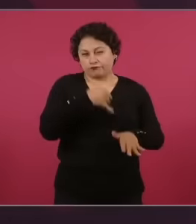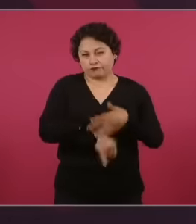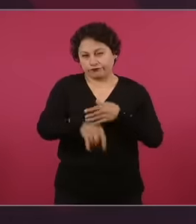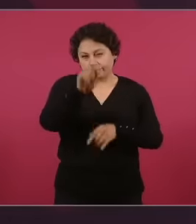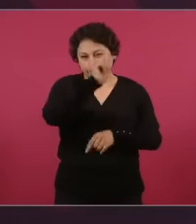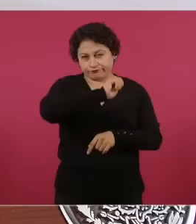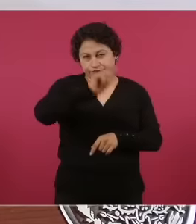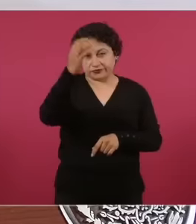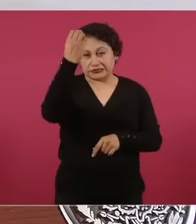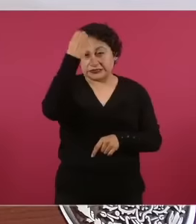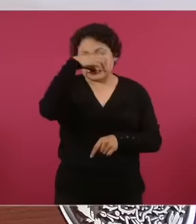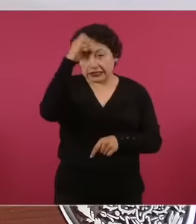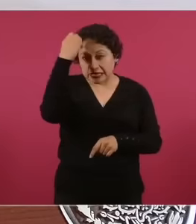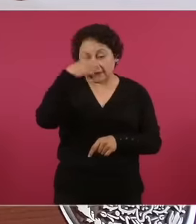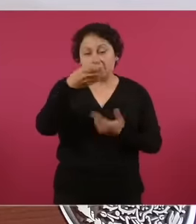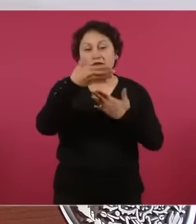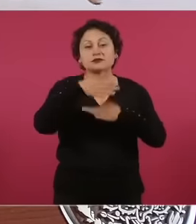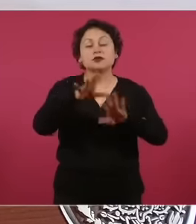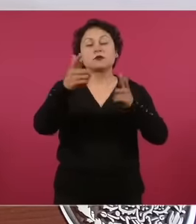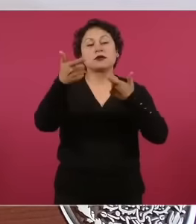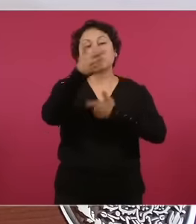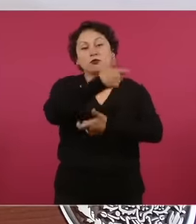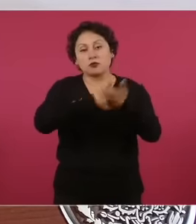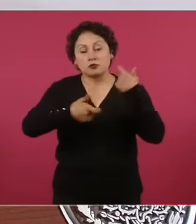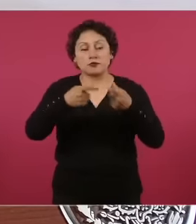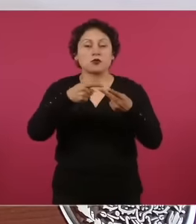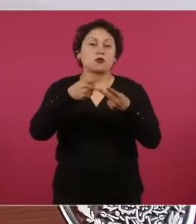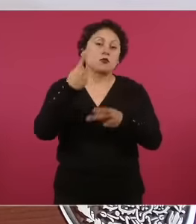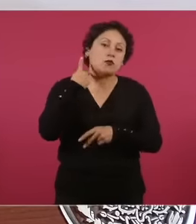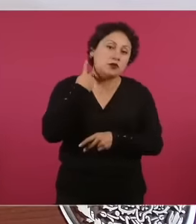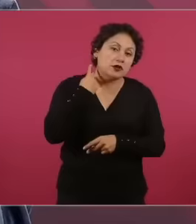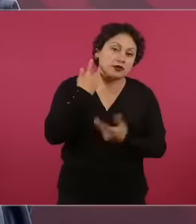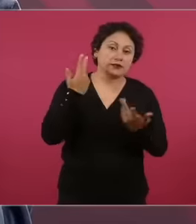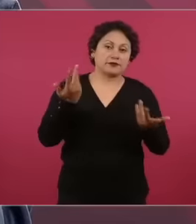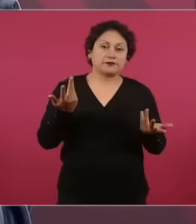medios. Es que escucho uno la radio,